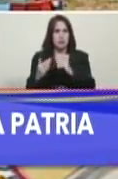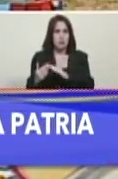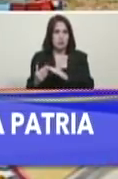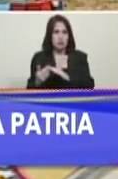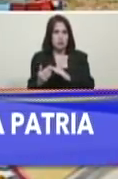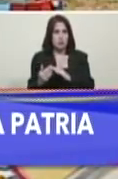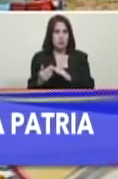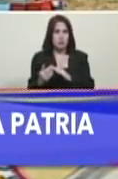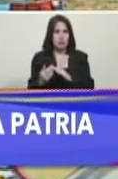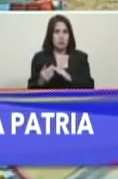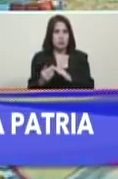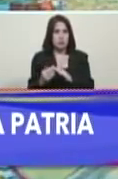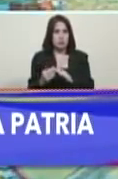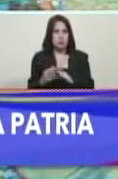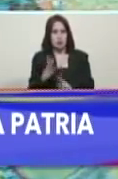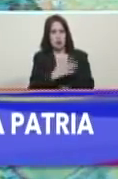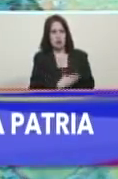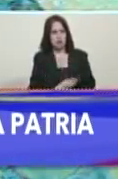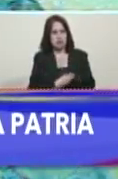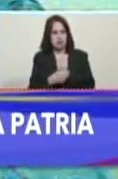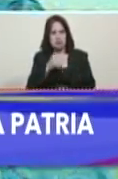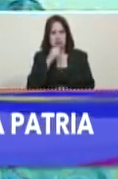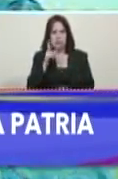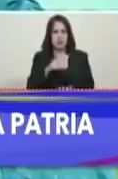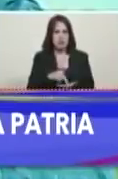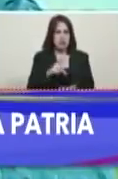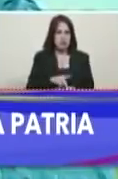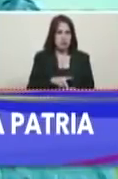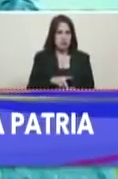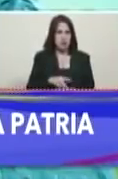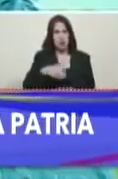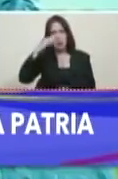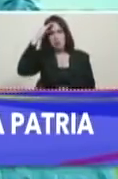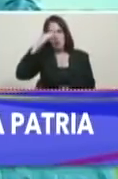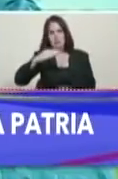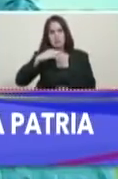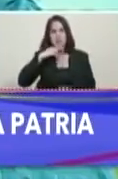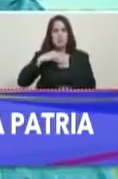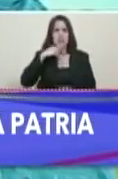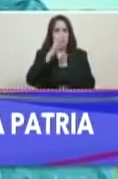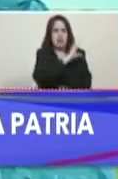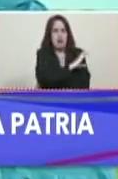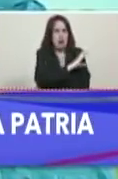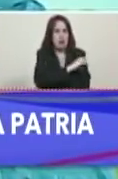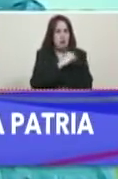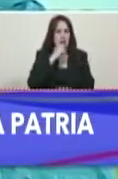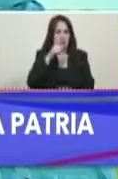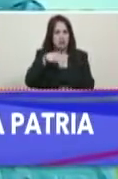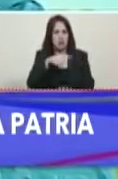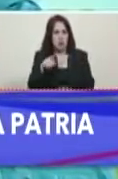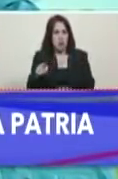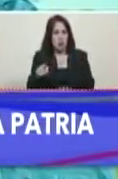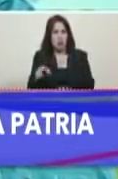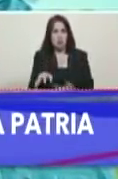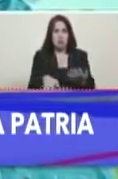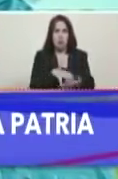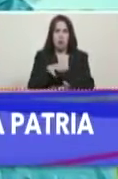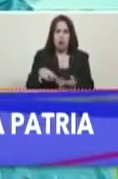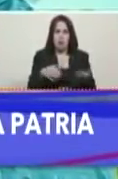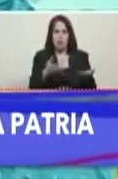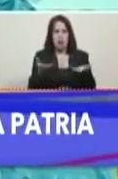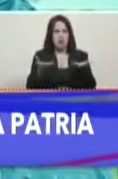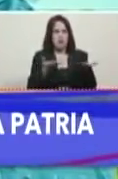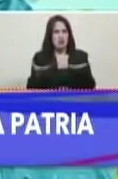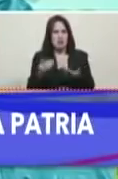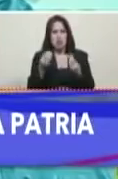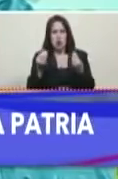quién participa en la lactancia materna y quién no participa, quién es miliciano y quién no es miliciano, cuáles son los problemas que hay de los servicios, cómo está la